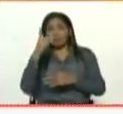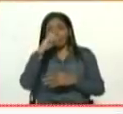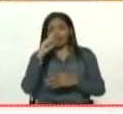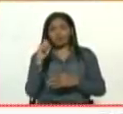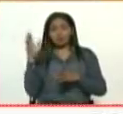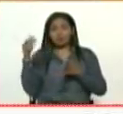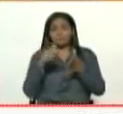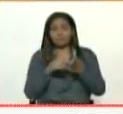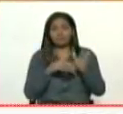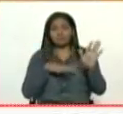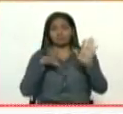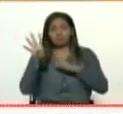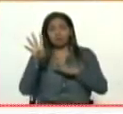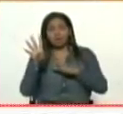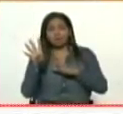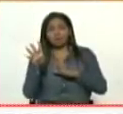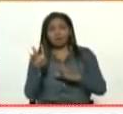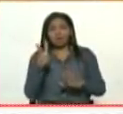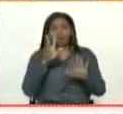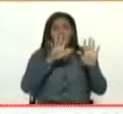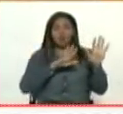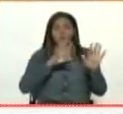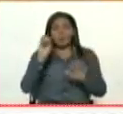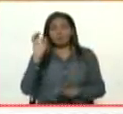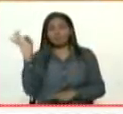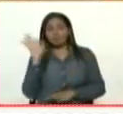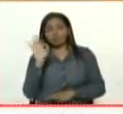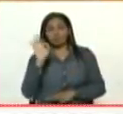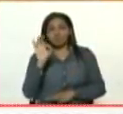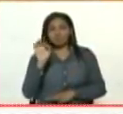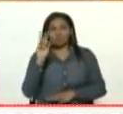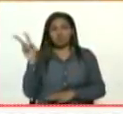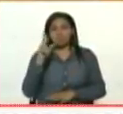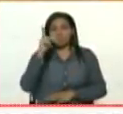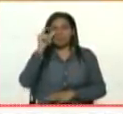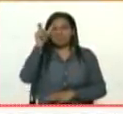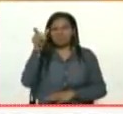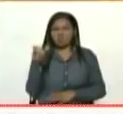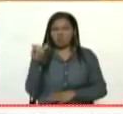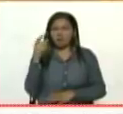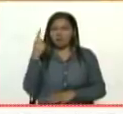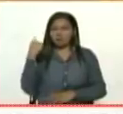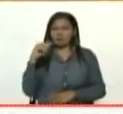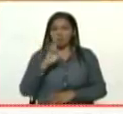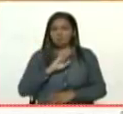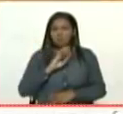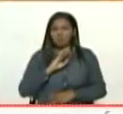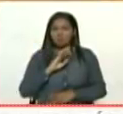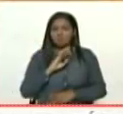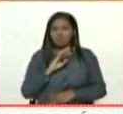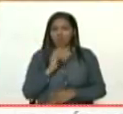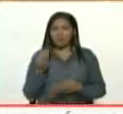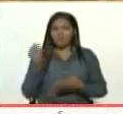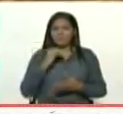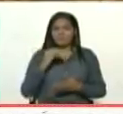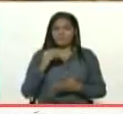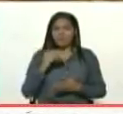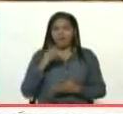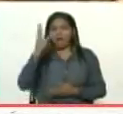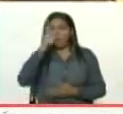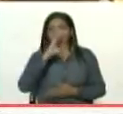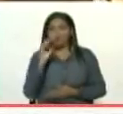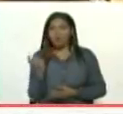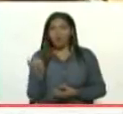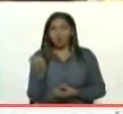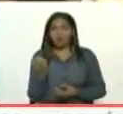2019... el 90% de los venezolanos, hoy por hoy, las venezolanas tienen cuentas bancarias, están bancarizados, están